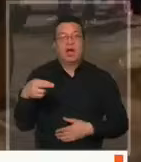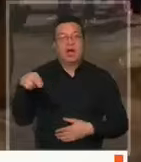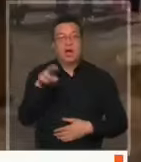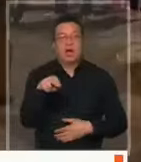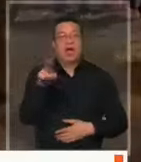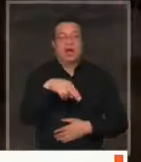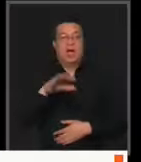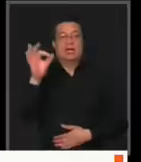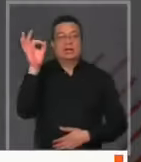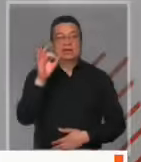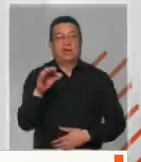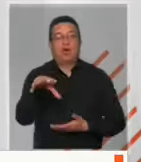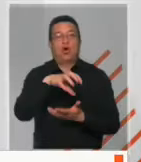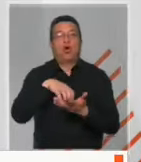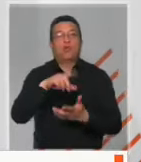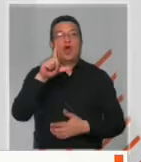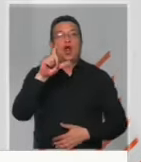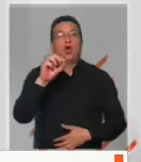este sábado en Lo Prado.